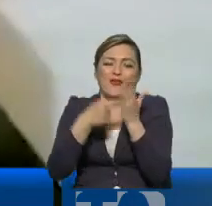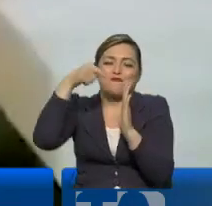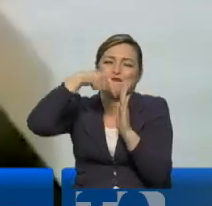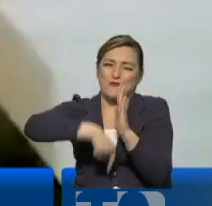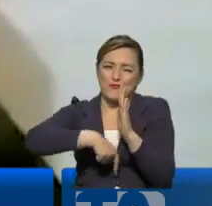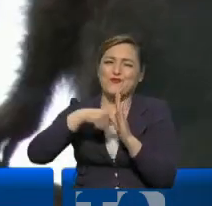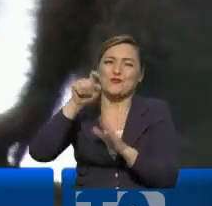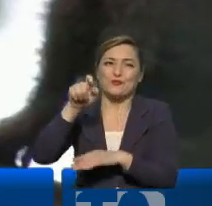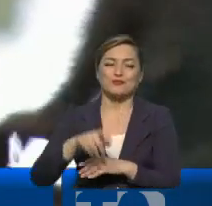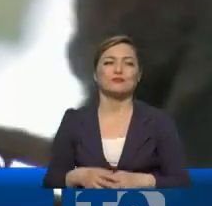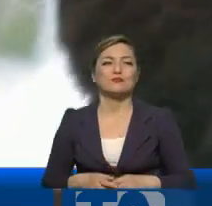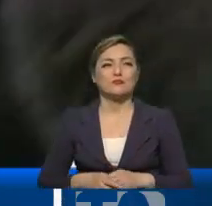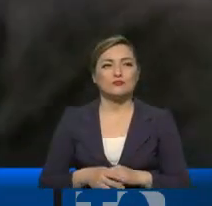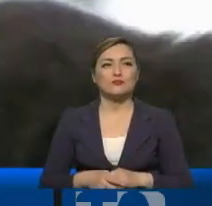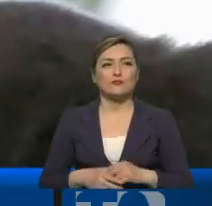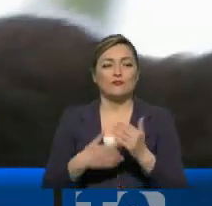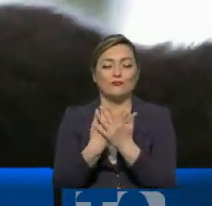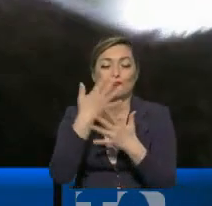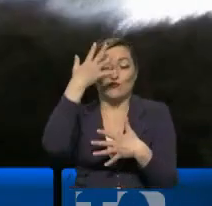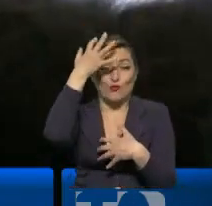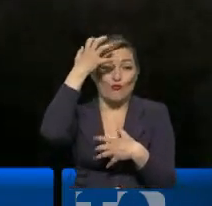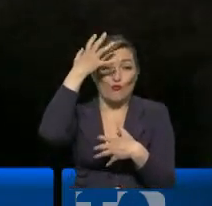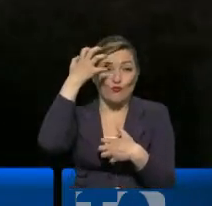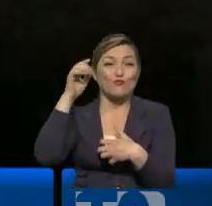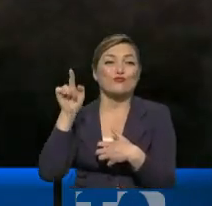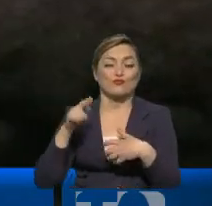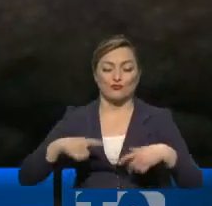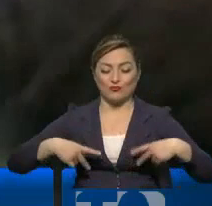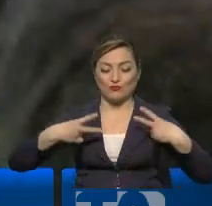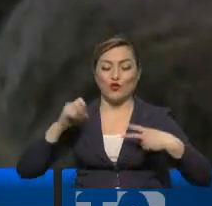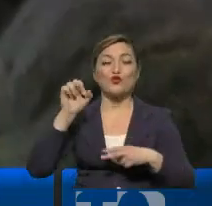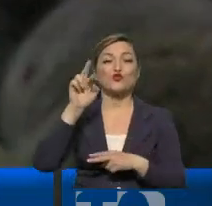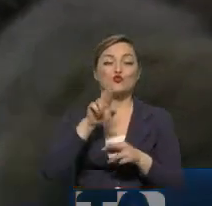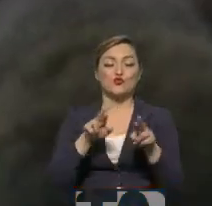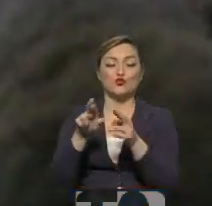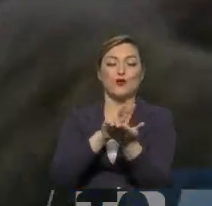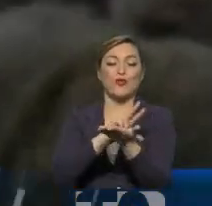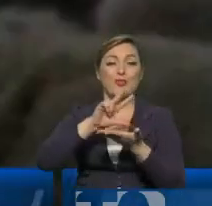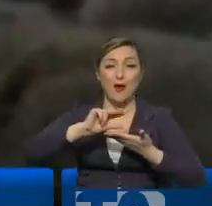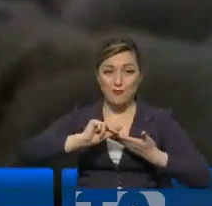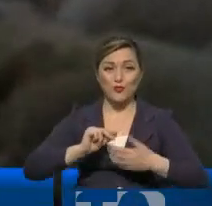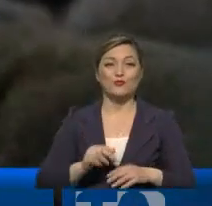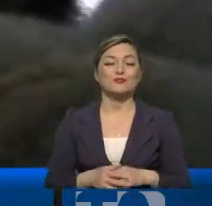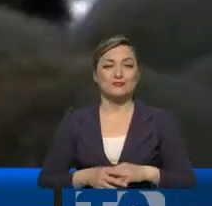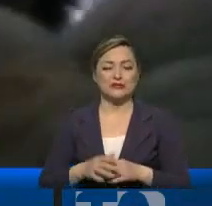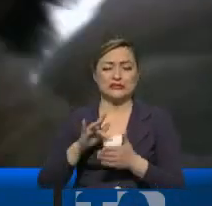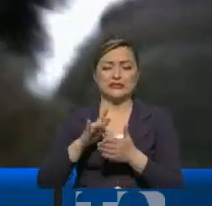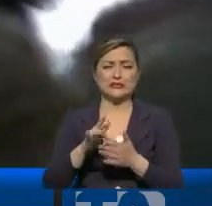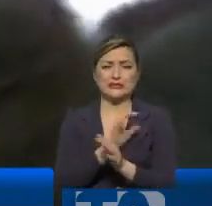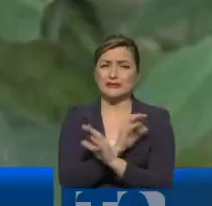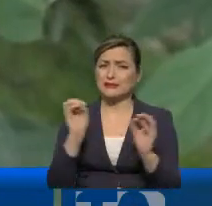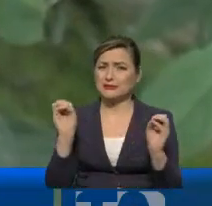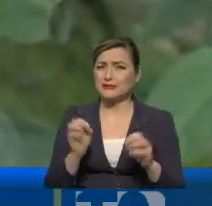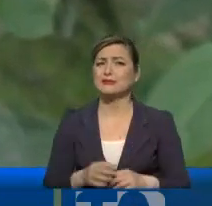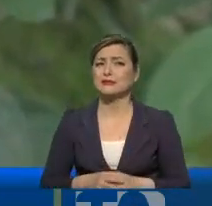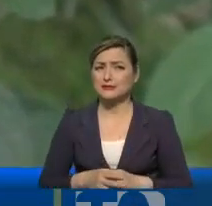ya mucho más complicado. La nueva especie de mono leoncillo habita en el sur del río Napo, pero la especie está en peligro de